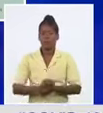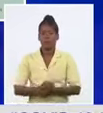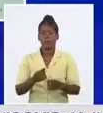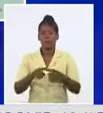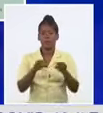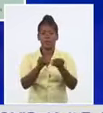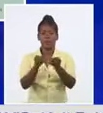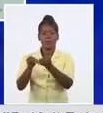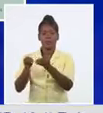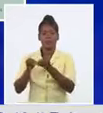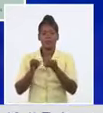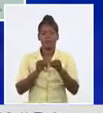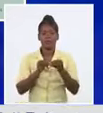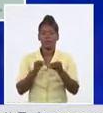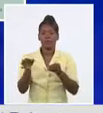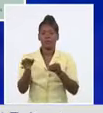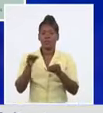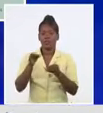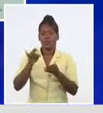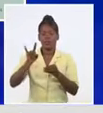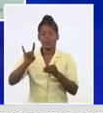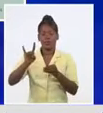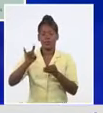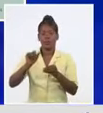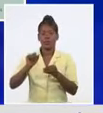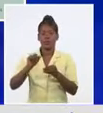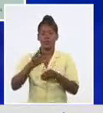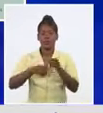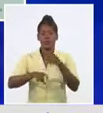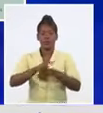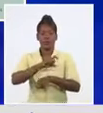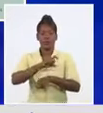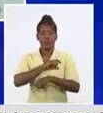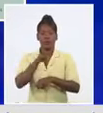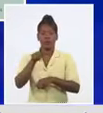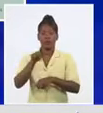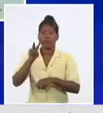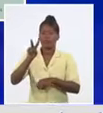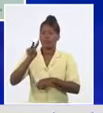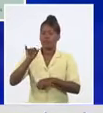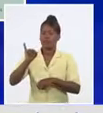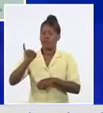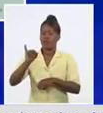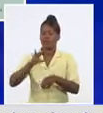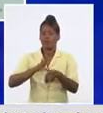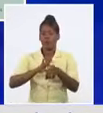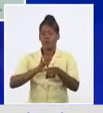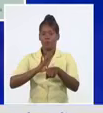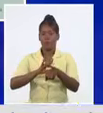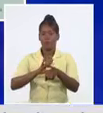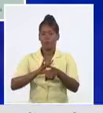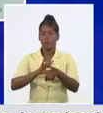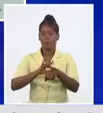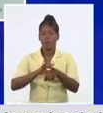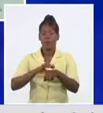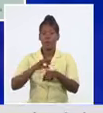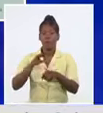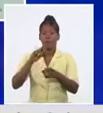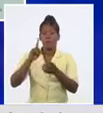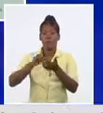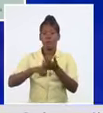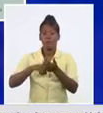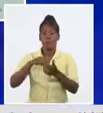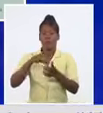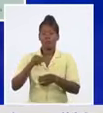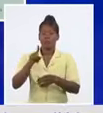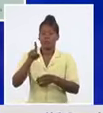transmisión en sus 9 municipios. Contramaestre hoy confirma 26 casos, Palma Soriano 18, Santiago